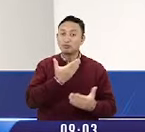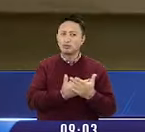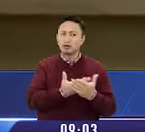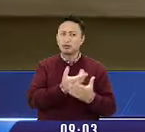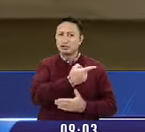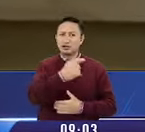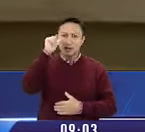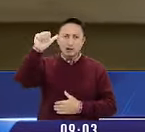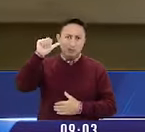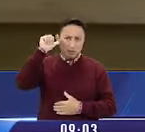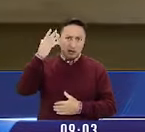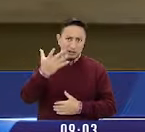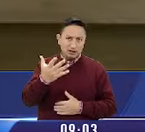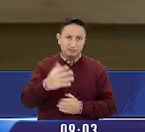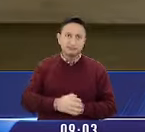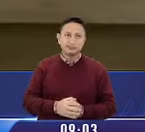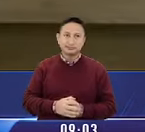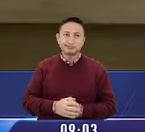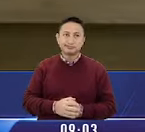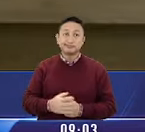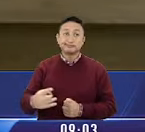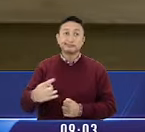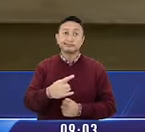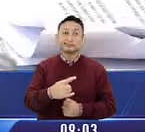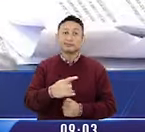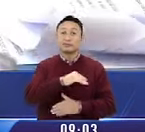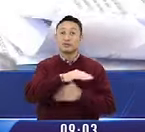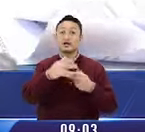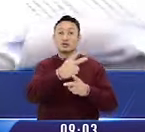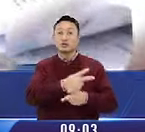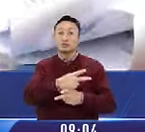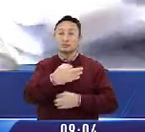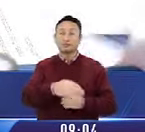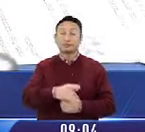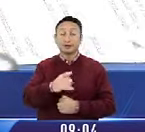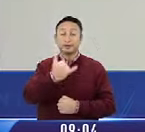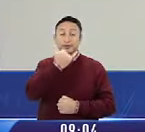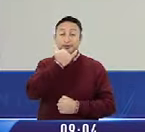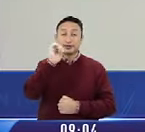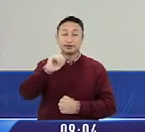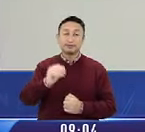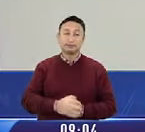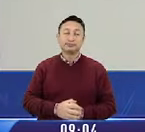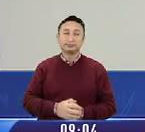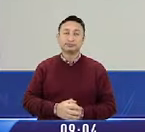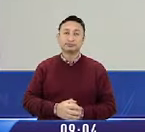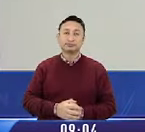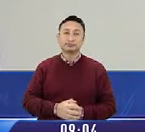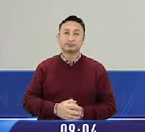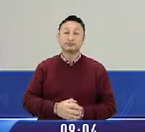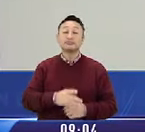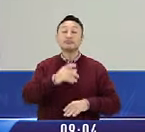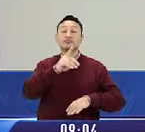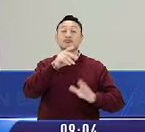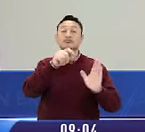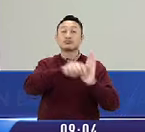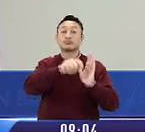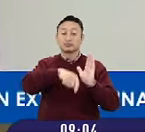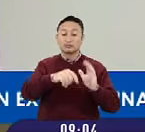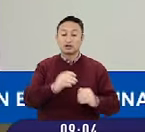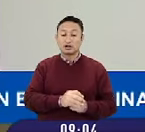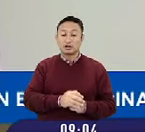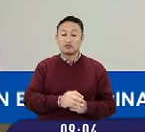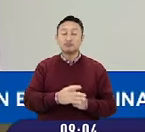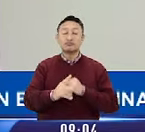material audiovisual, lo que permitió determinar la infracción electoral. imponer al doctor Allen Berbera la